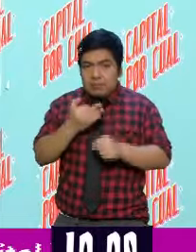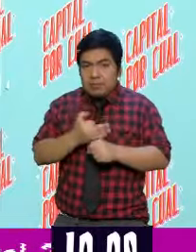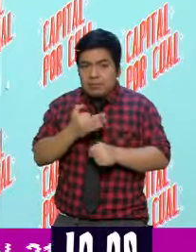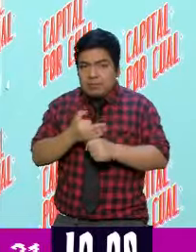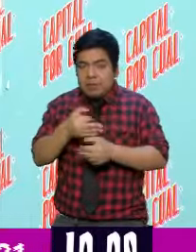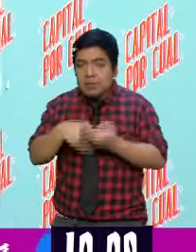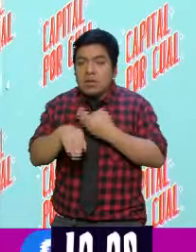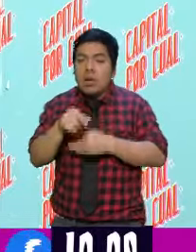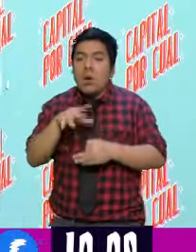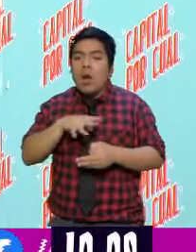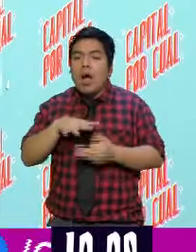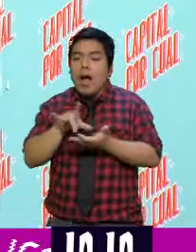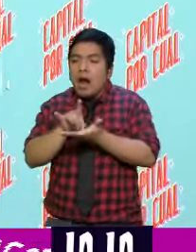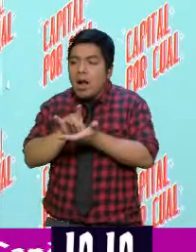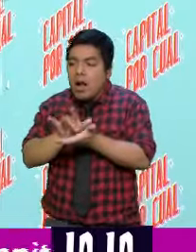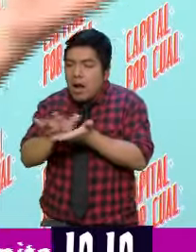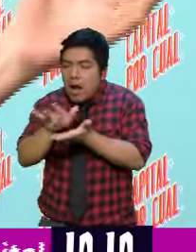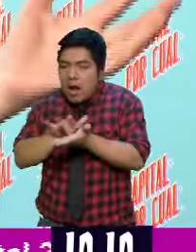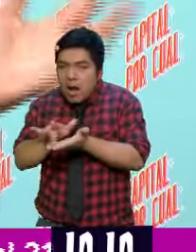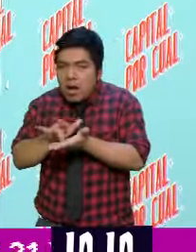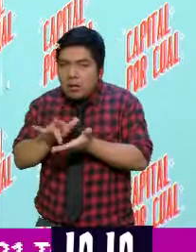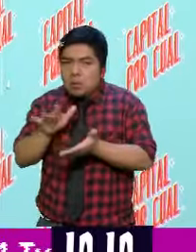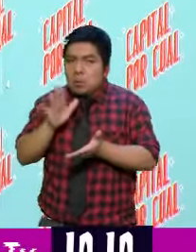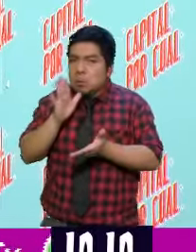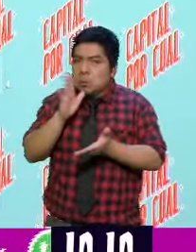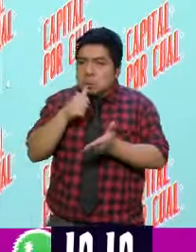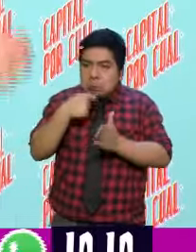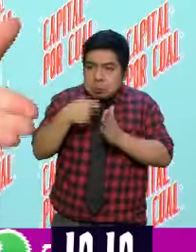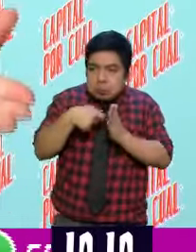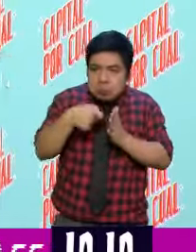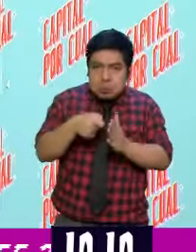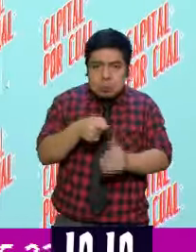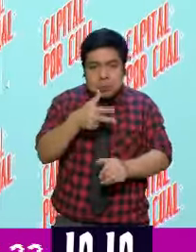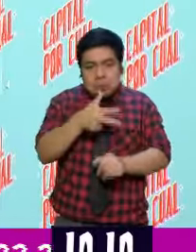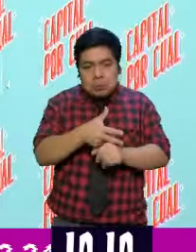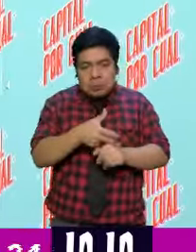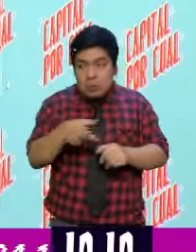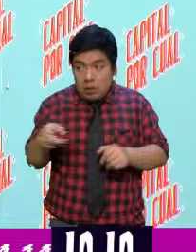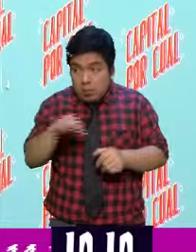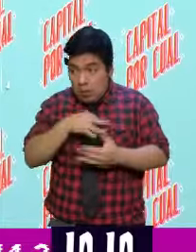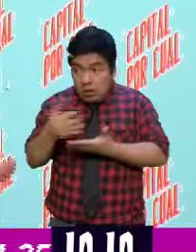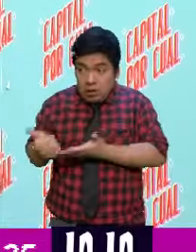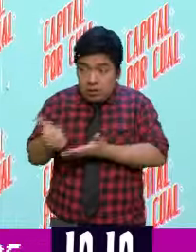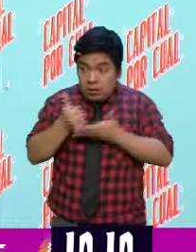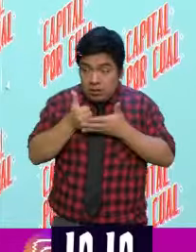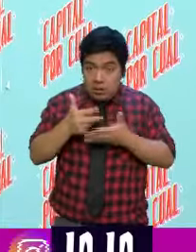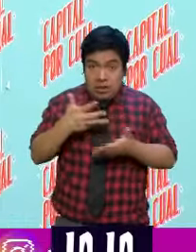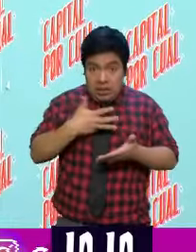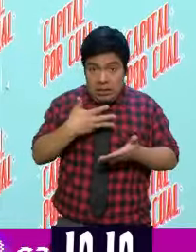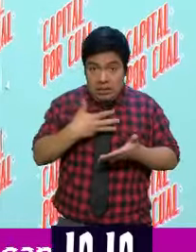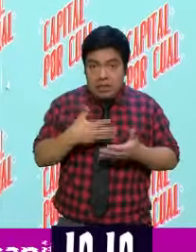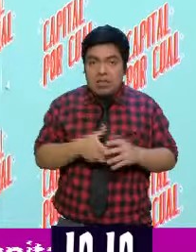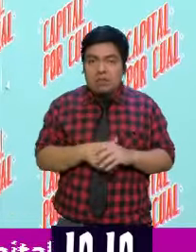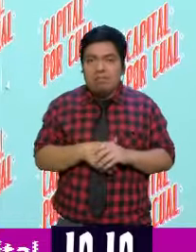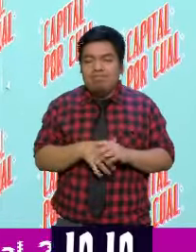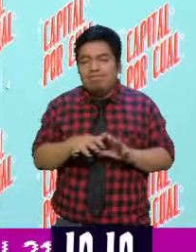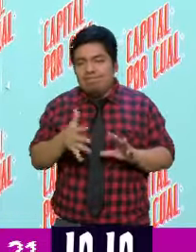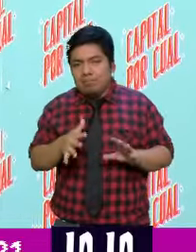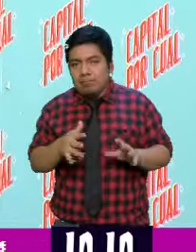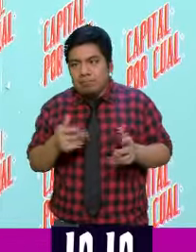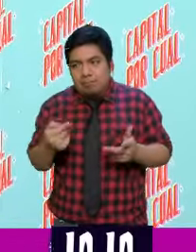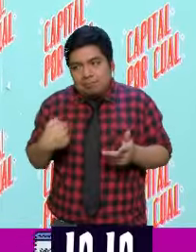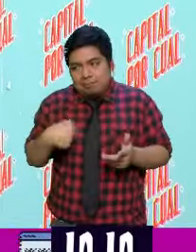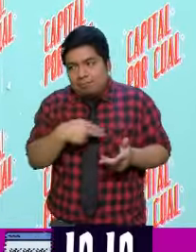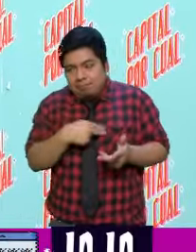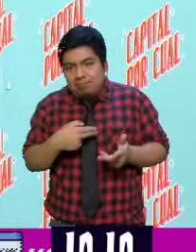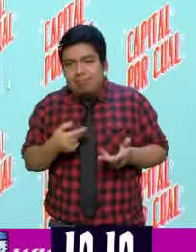o todos los elementos para poder grabar o para poder hacer un video? Bueno, ¿hay apoyo? Al principio necesitaríamos nosotros el